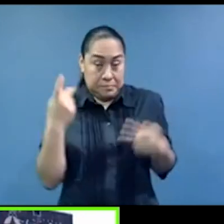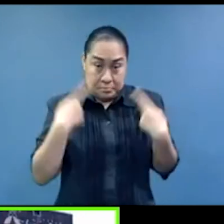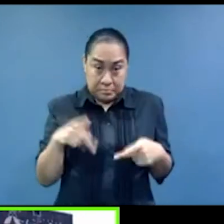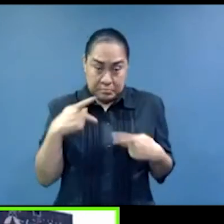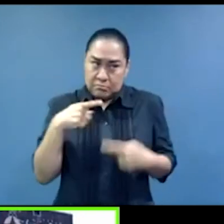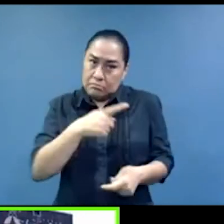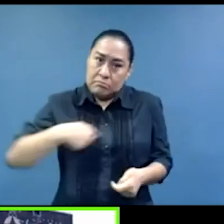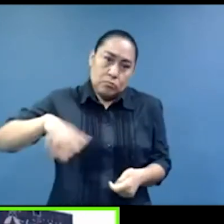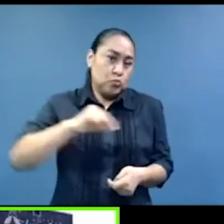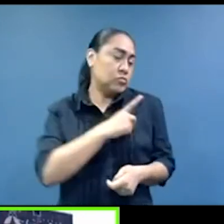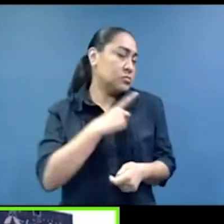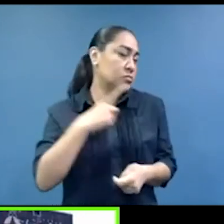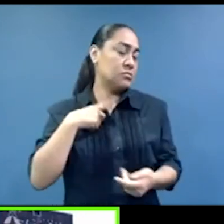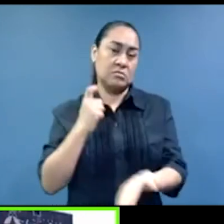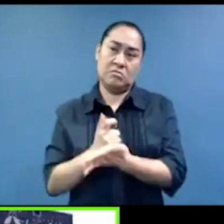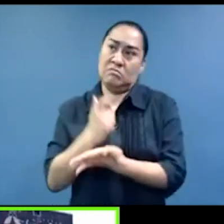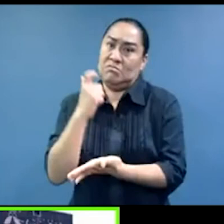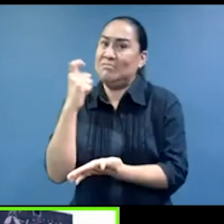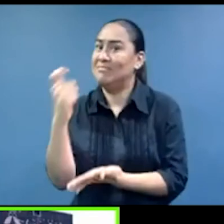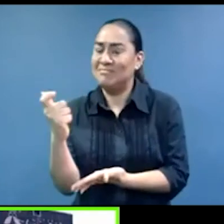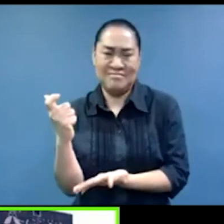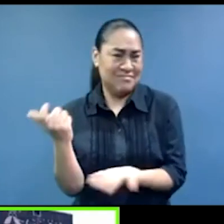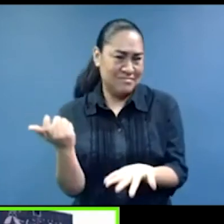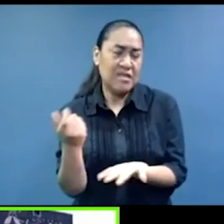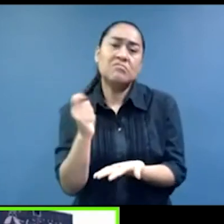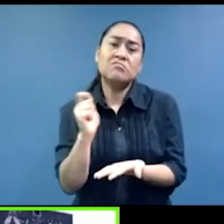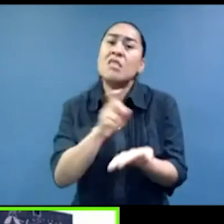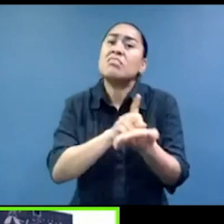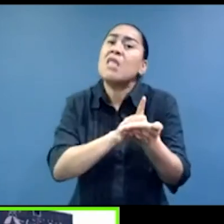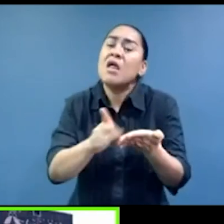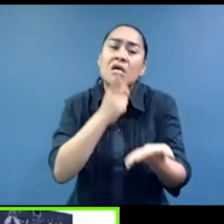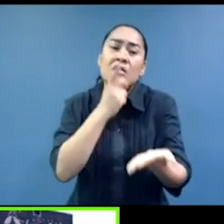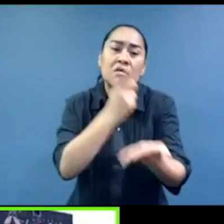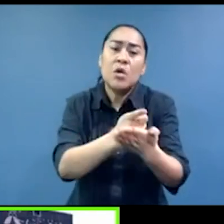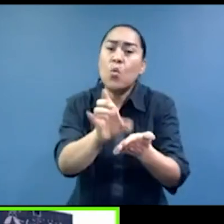costar precisamente acceder a un derecho